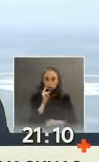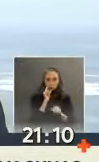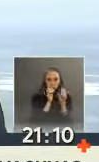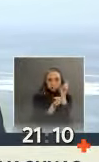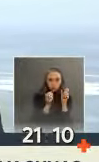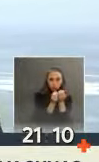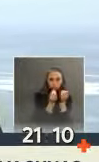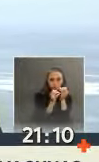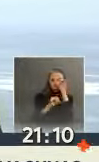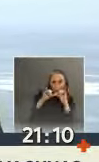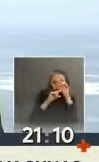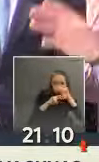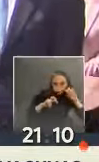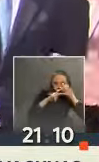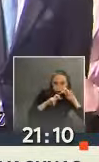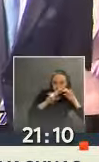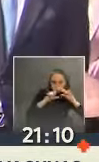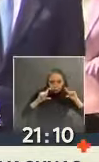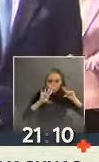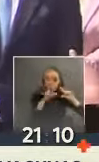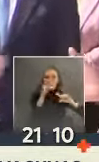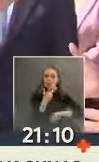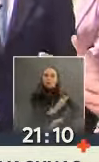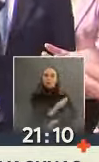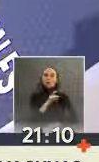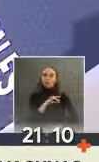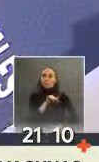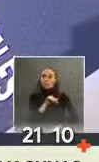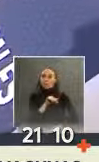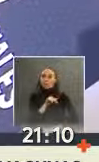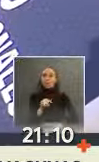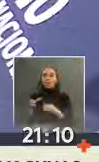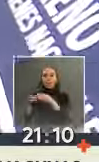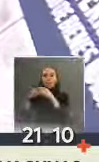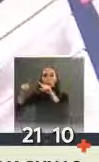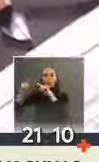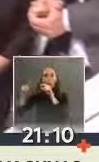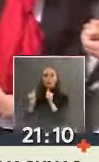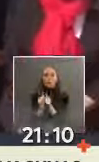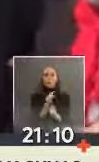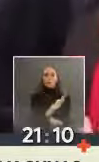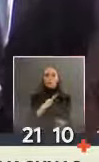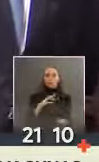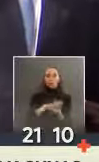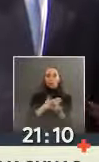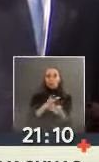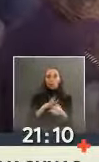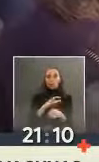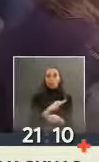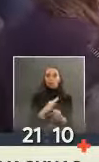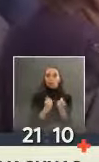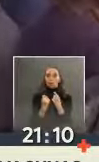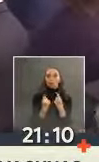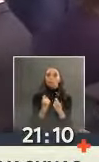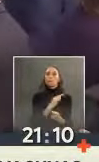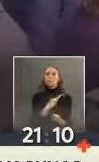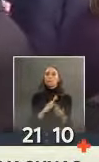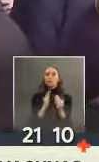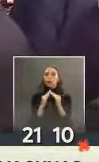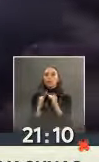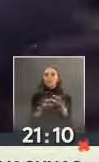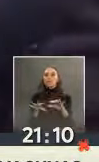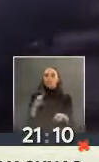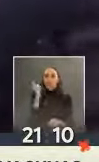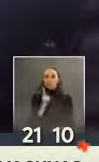y productivo en el área de la vacuna. La delegación en compañía de los ministros de Salud, Economía, Bienes Nacionales, el ISP